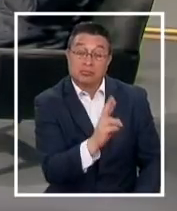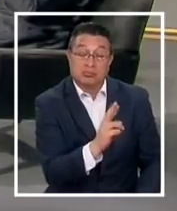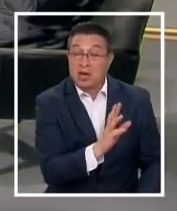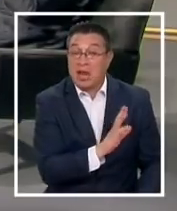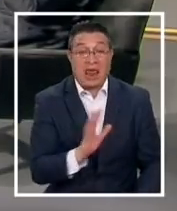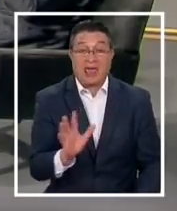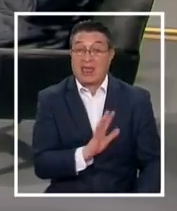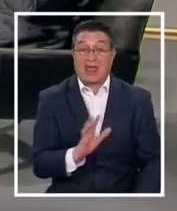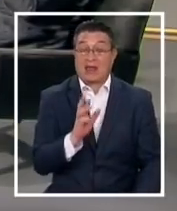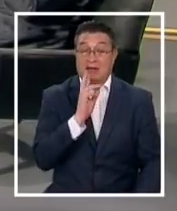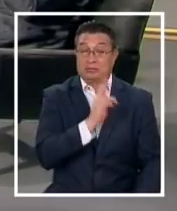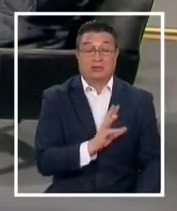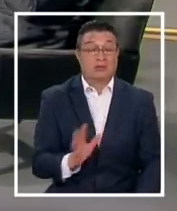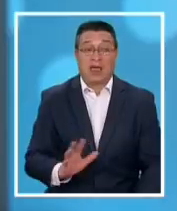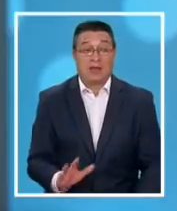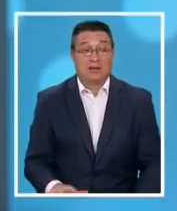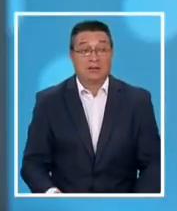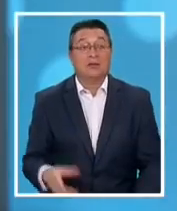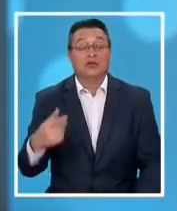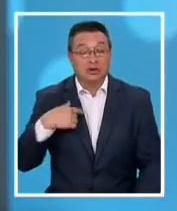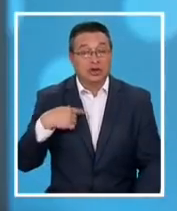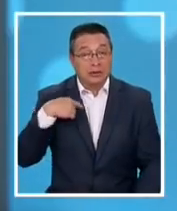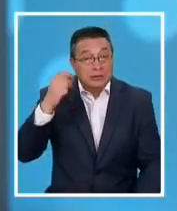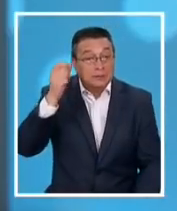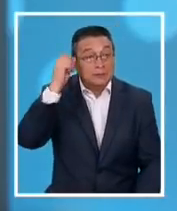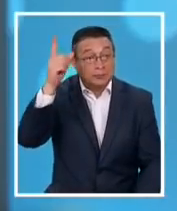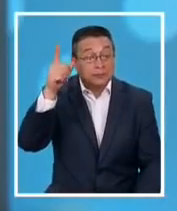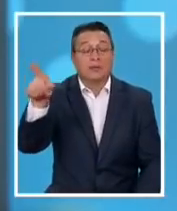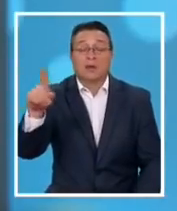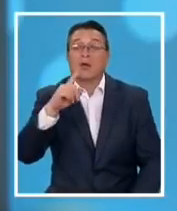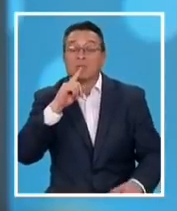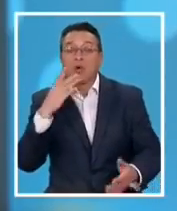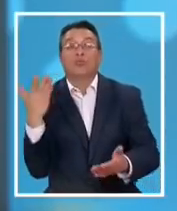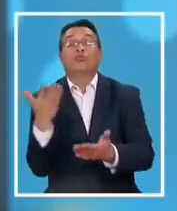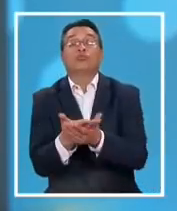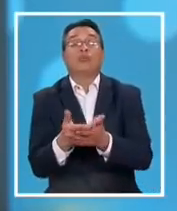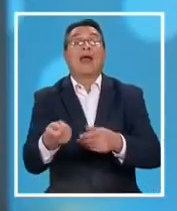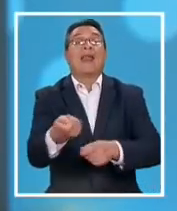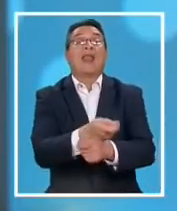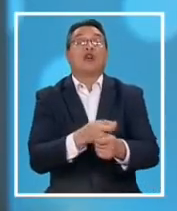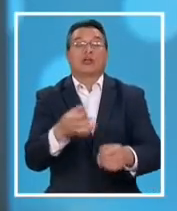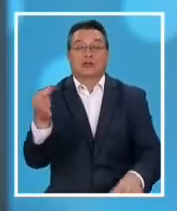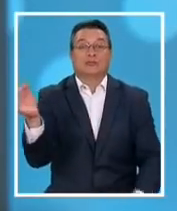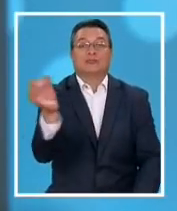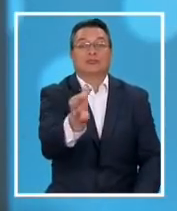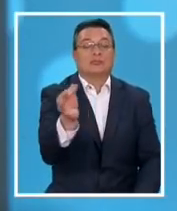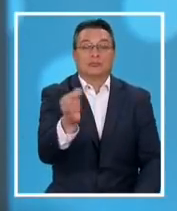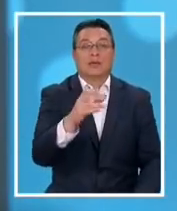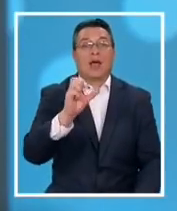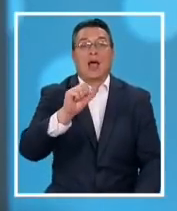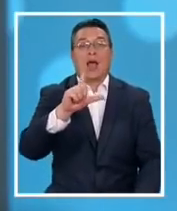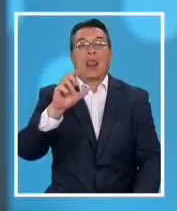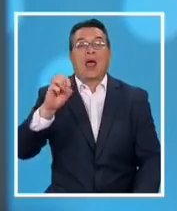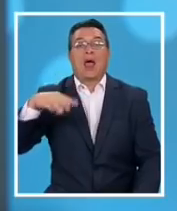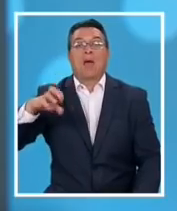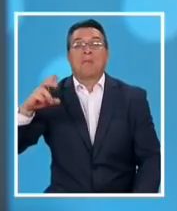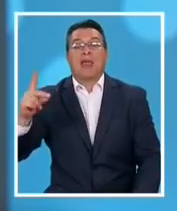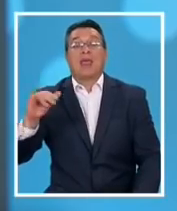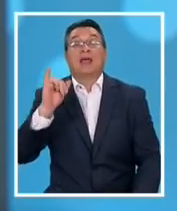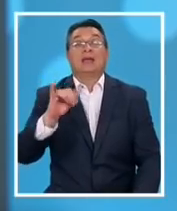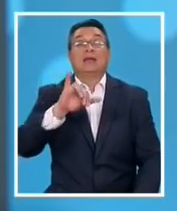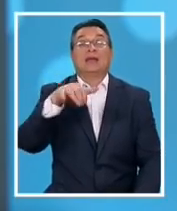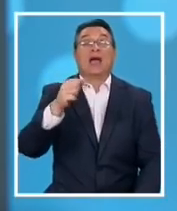nada? No. Después supe que se lo había planteado a los negociadores. Y Andrés Alamani y Jacqueline, no